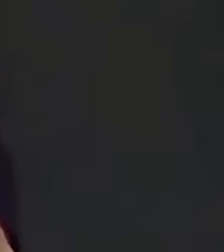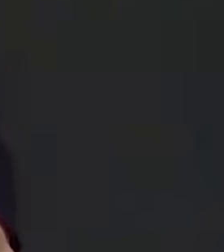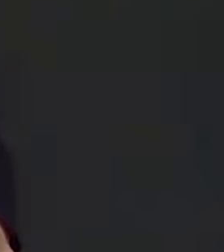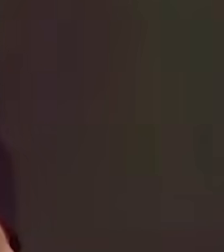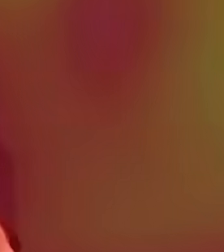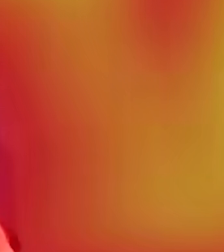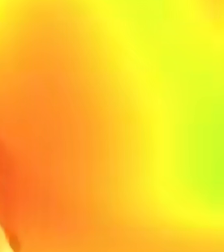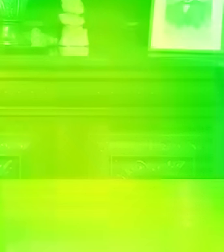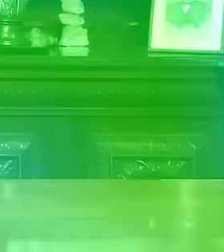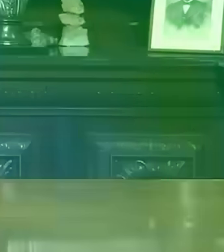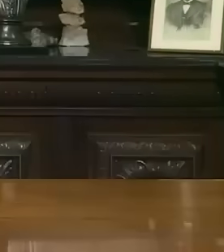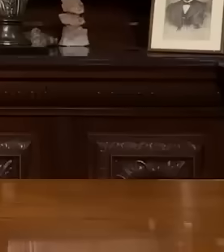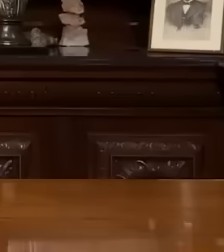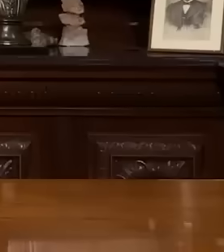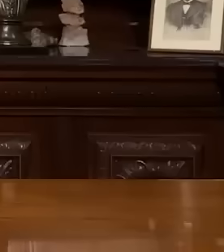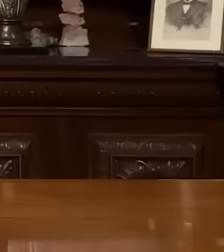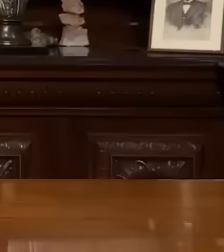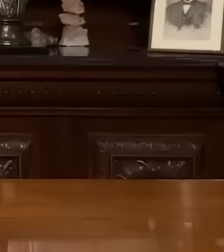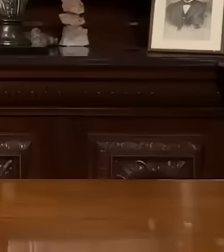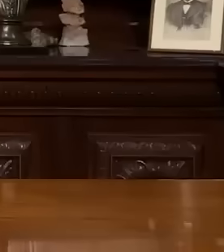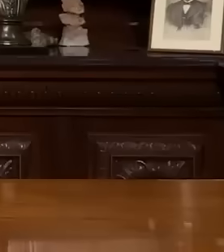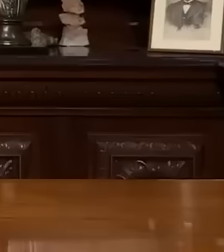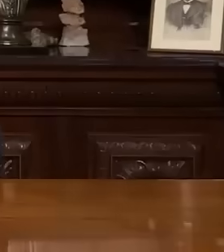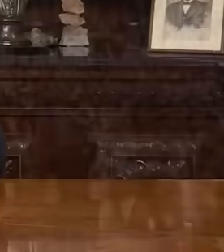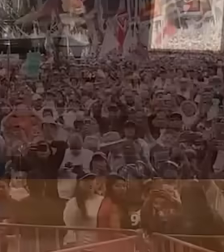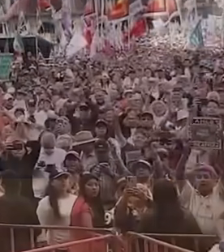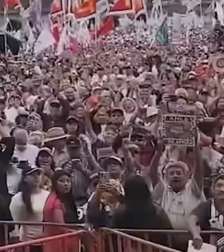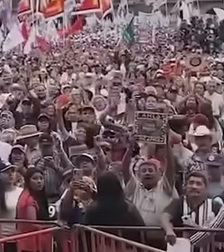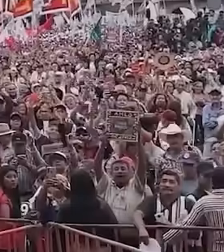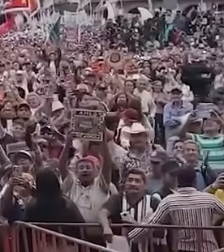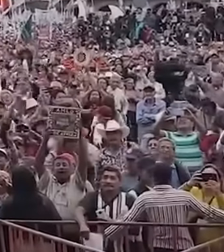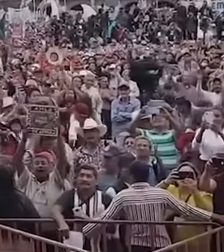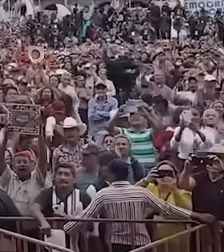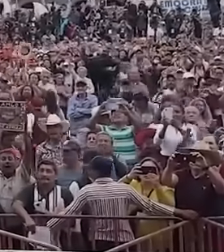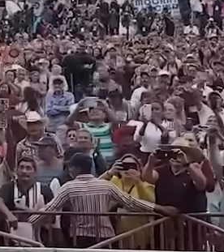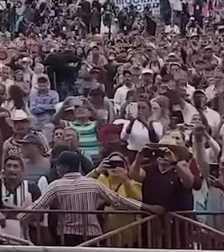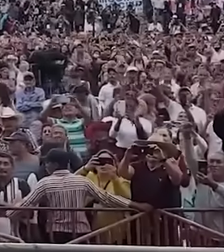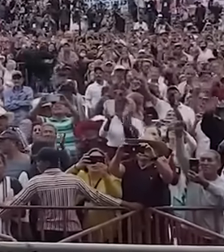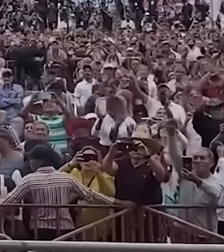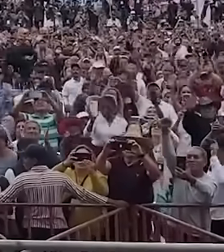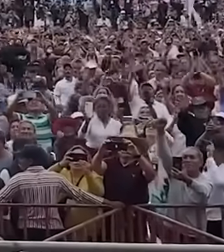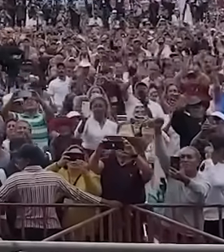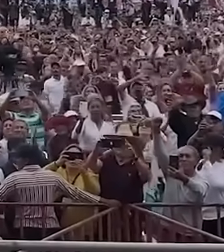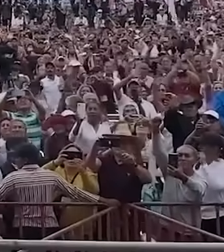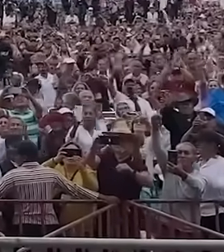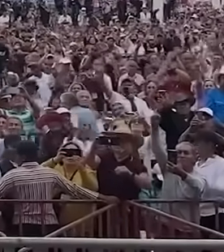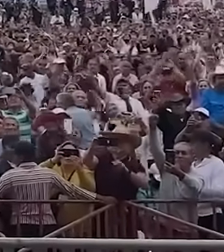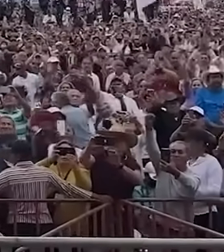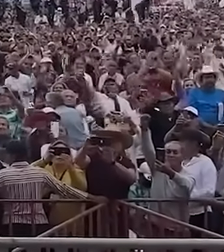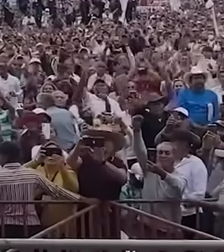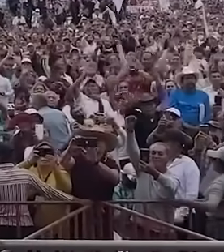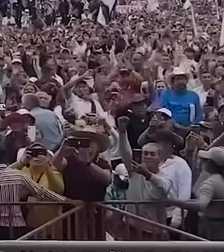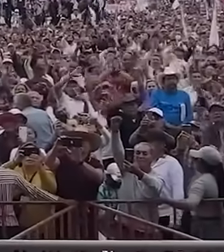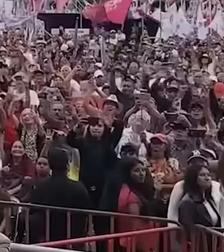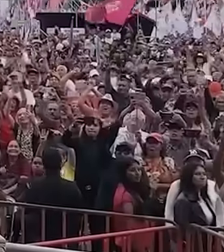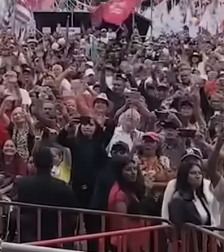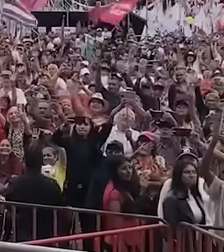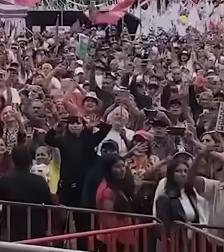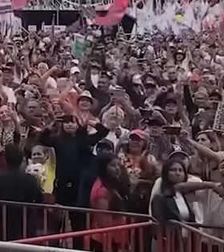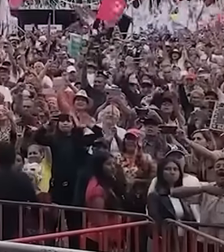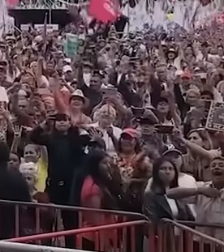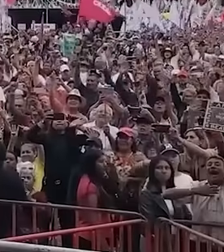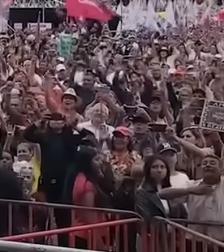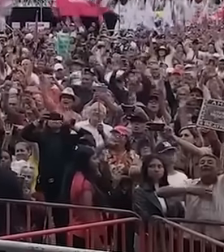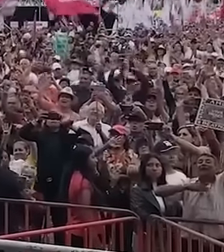y poder. Gracias, presidente. Usted se despide y la historia, en su inmensa grandeza, ha sido testigo de un acto